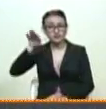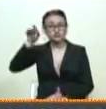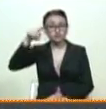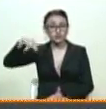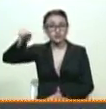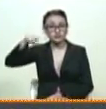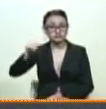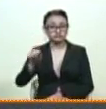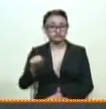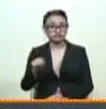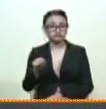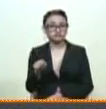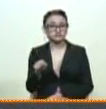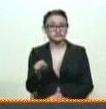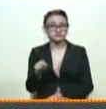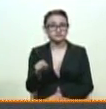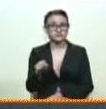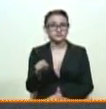nosotros,